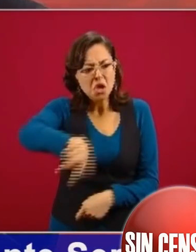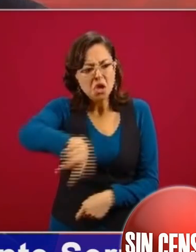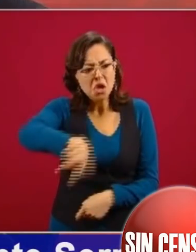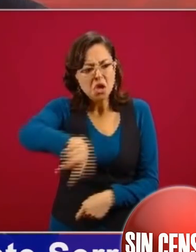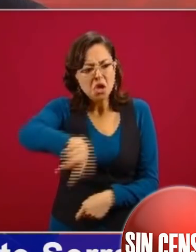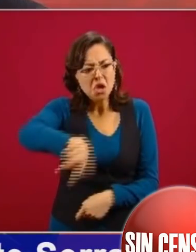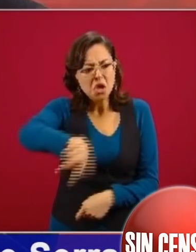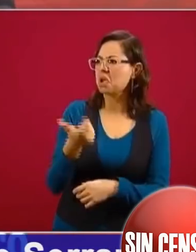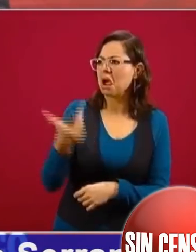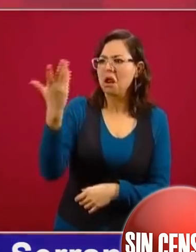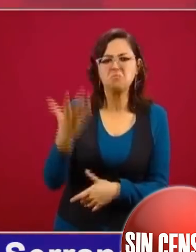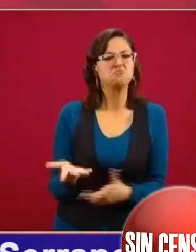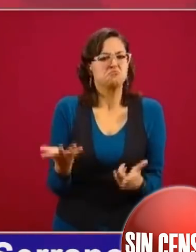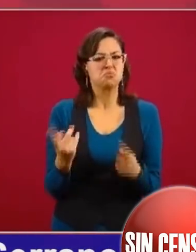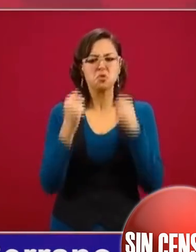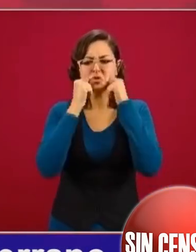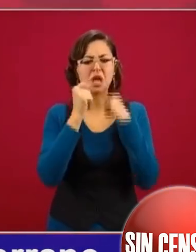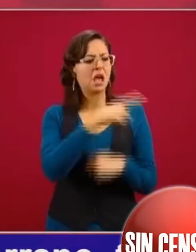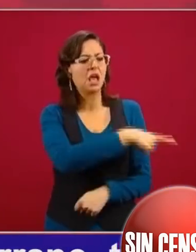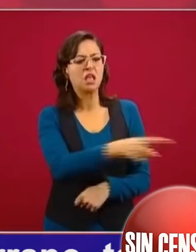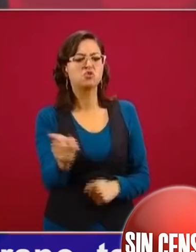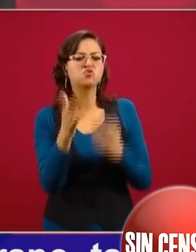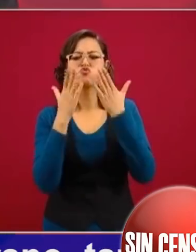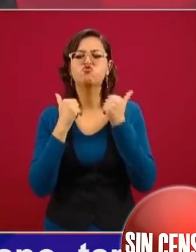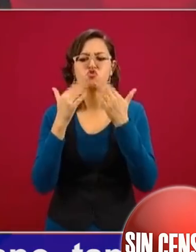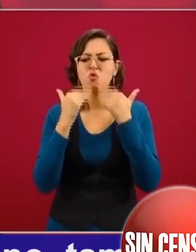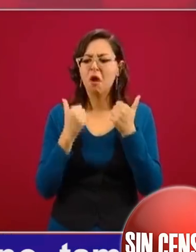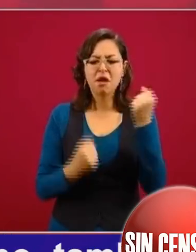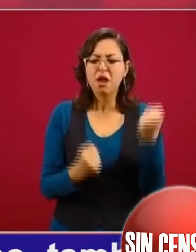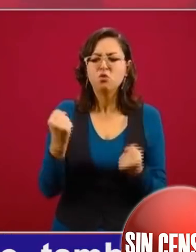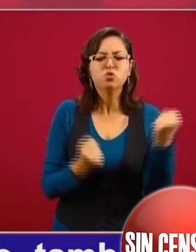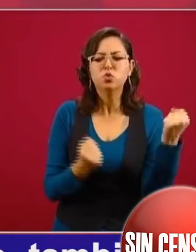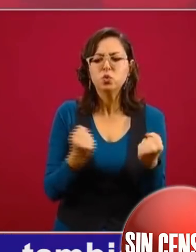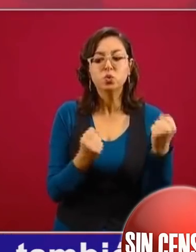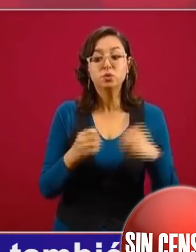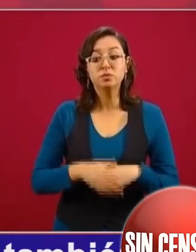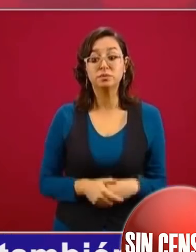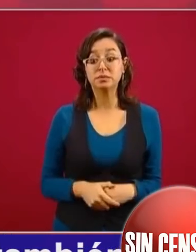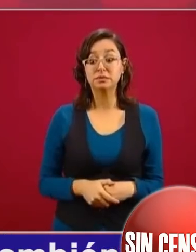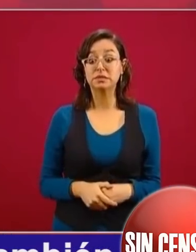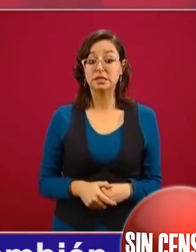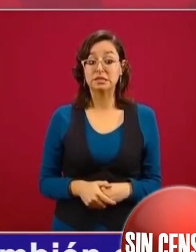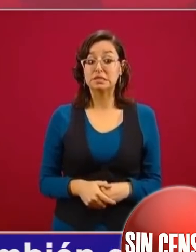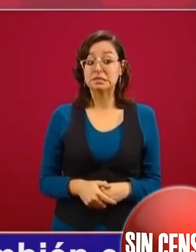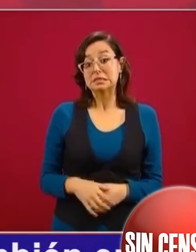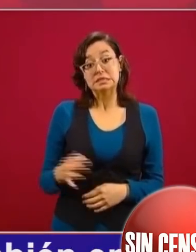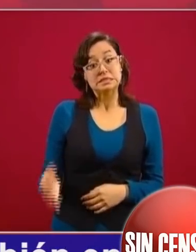O sea, por poco y le sale una hernia en el cerebro,